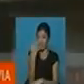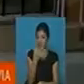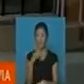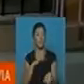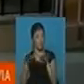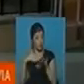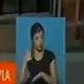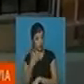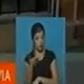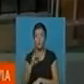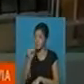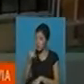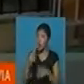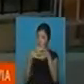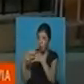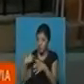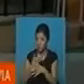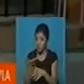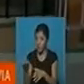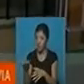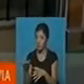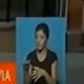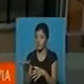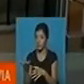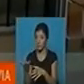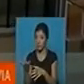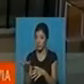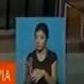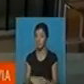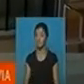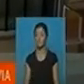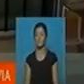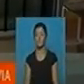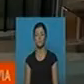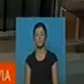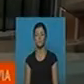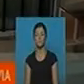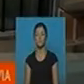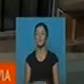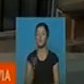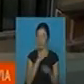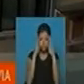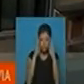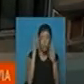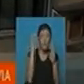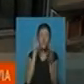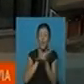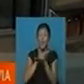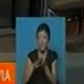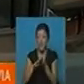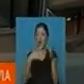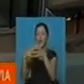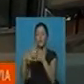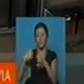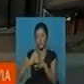los movimientos sociales, con los movimientos sociales, y dándole inclusive toda una caracterización y una ideología nueva a los movimientos sociales. Ahí creo que